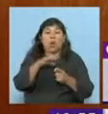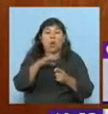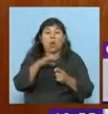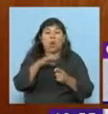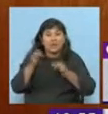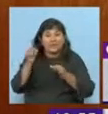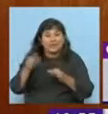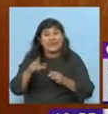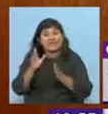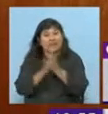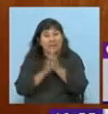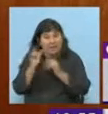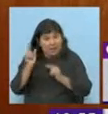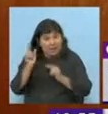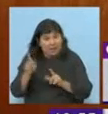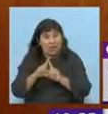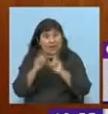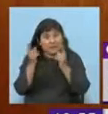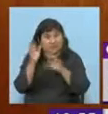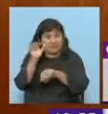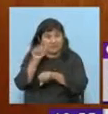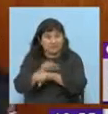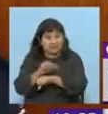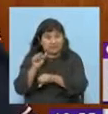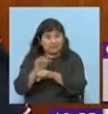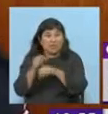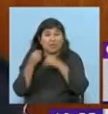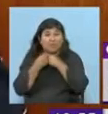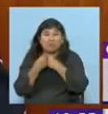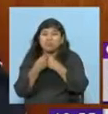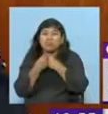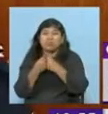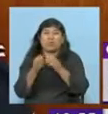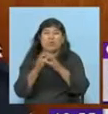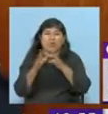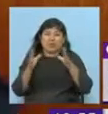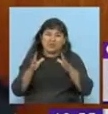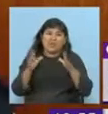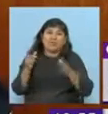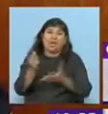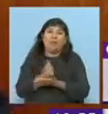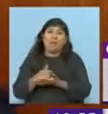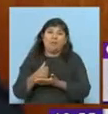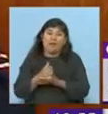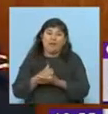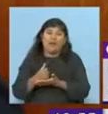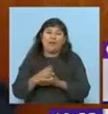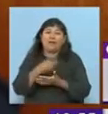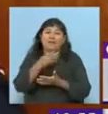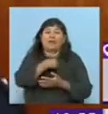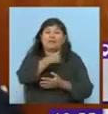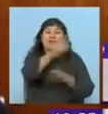cantidad importante de detenidos en espera de su ingreso al penal.